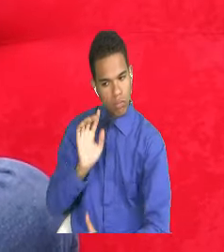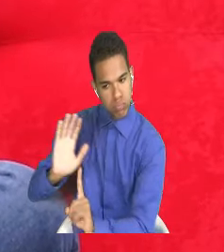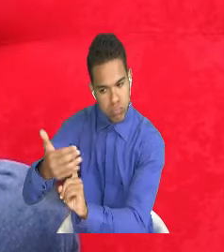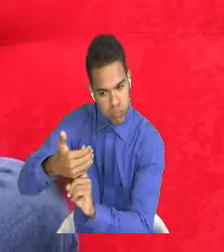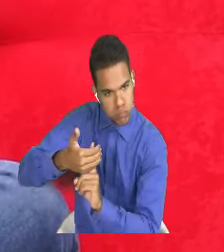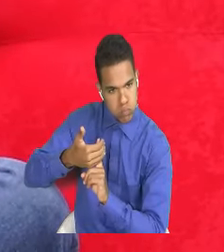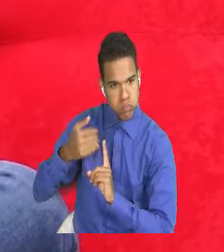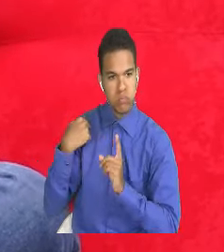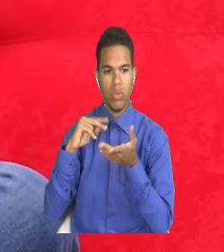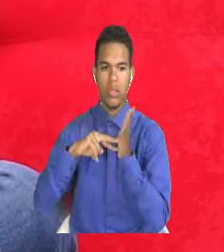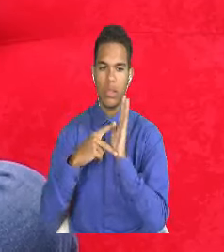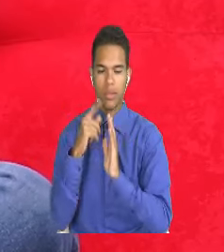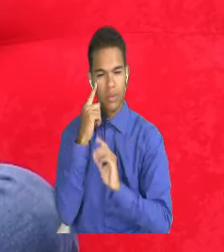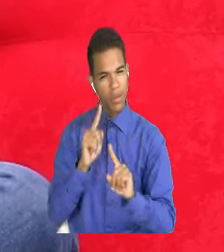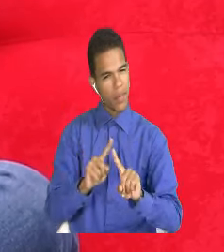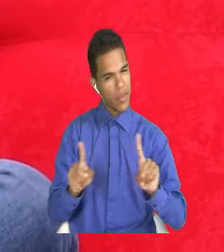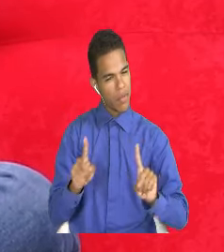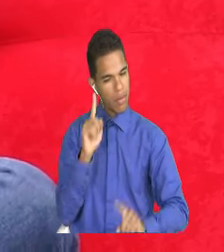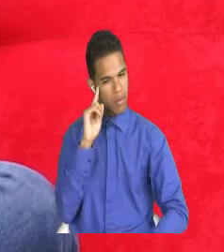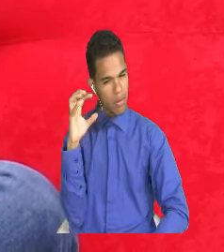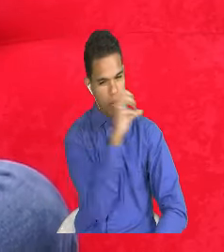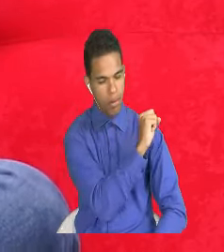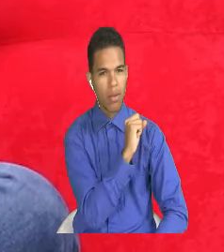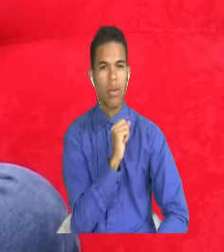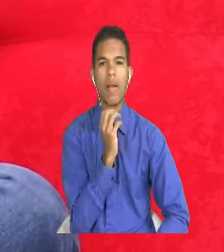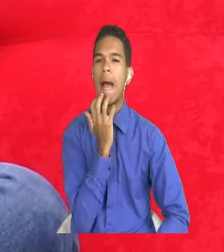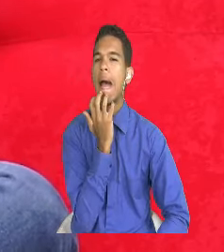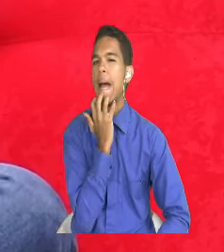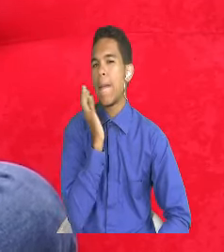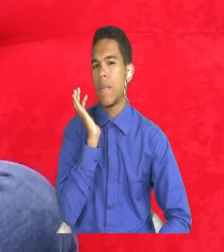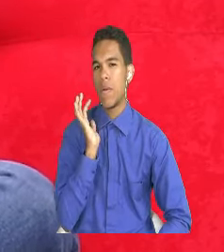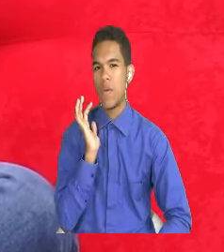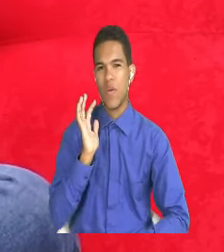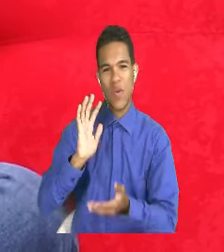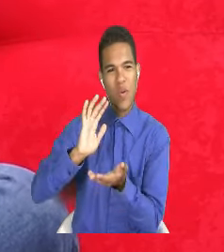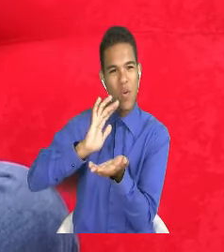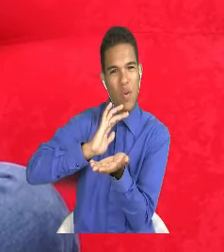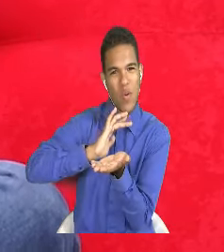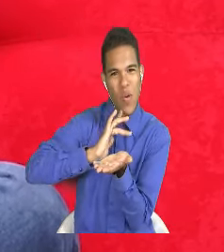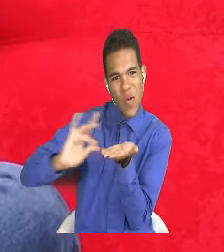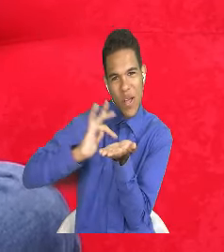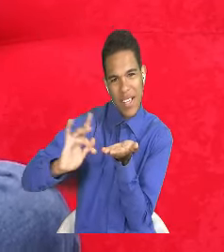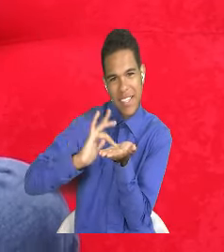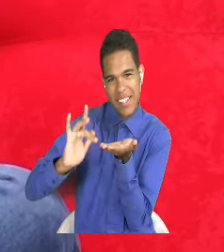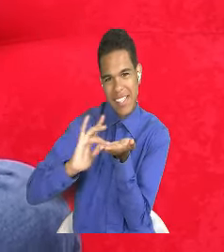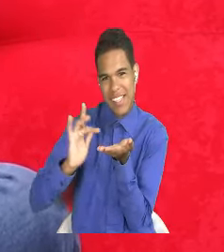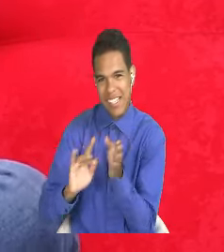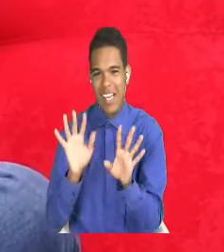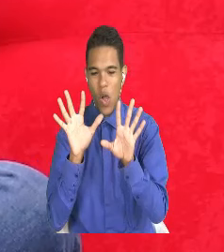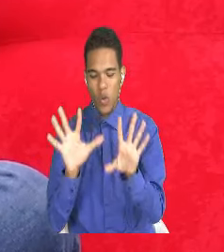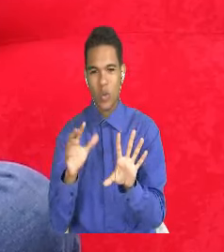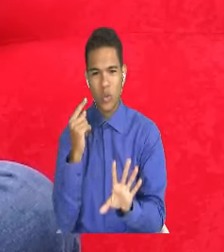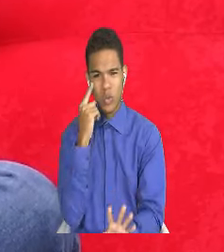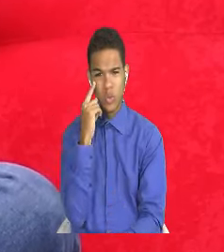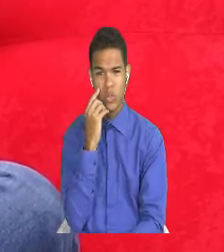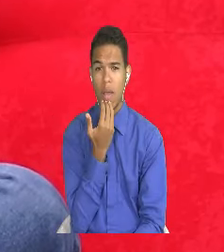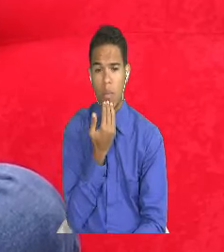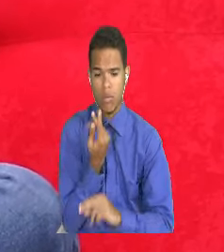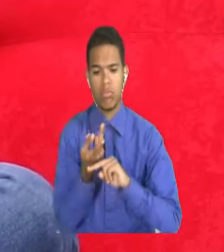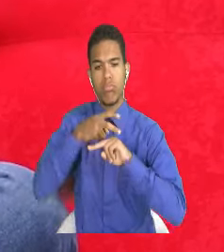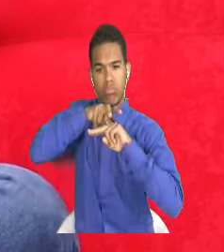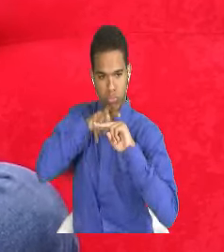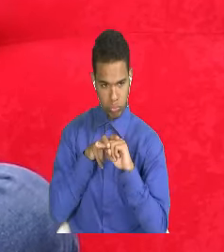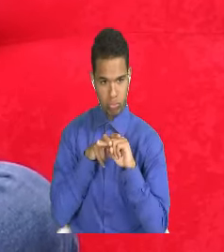vemos normalmente en un servicio de urgencias, que es un área común en donde todos ven todo lo que pasa, en donde el que está pues no muy